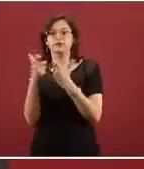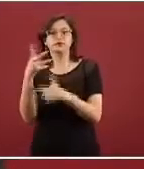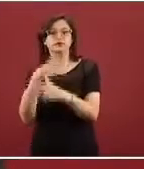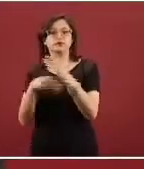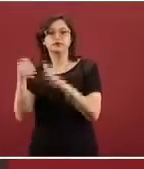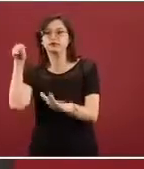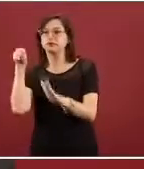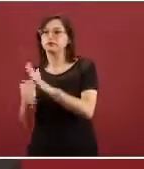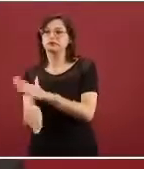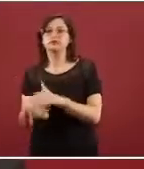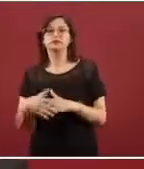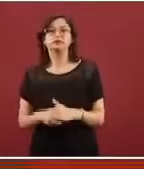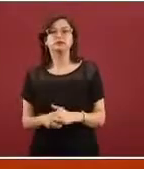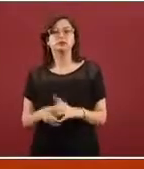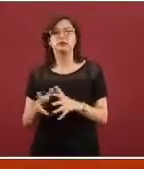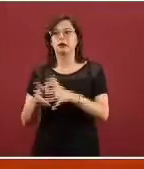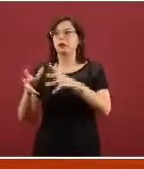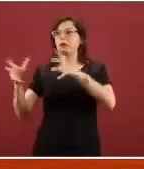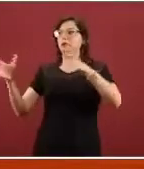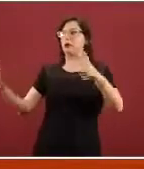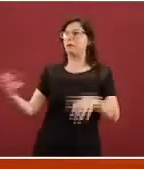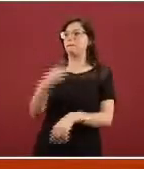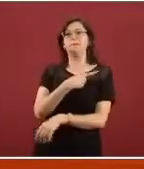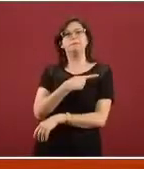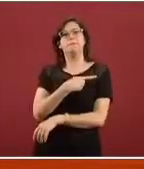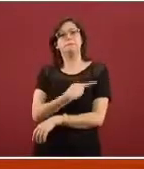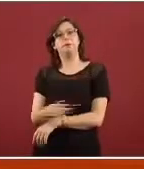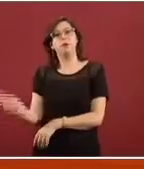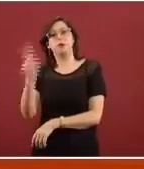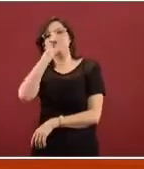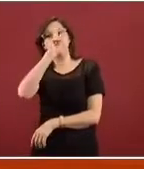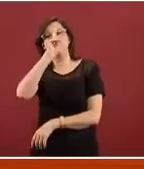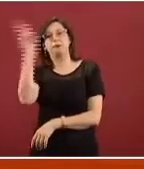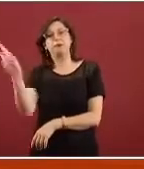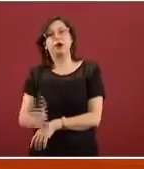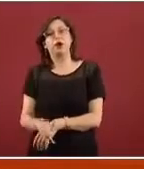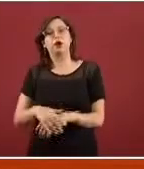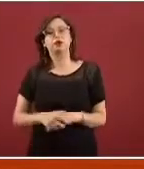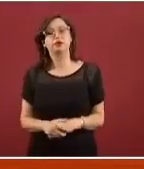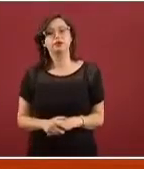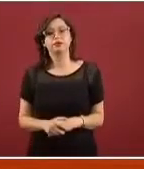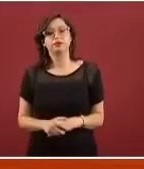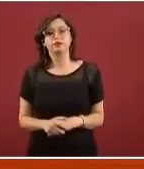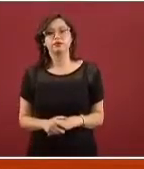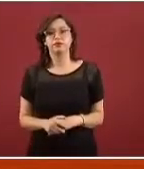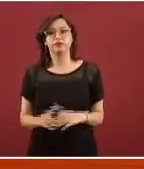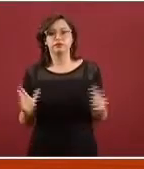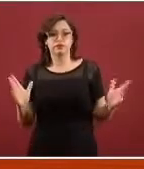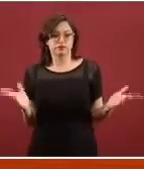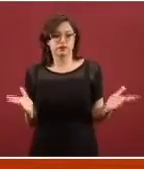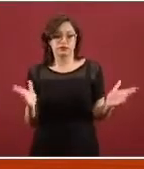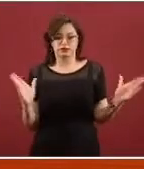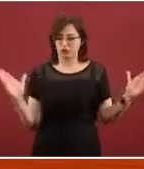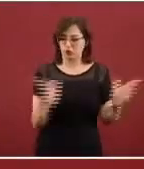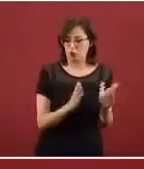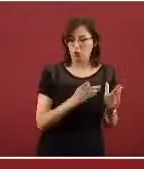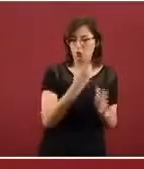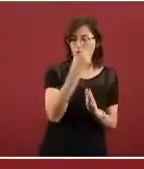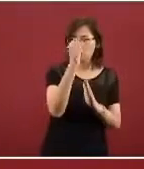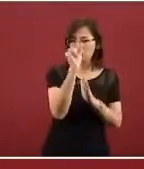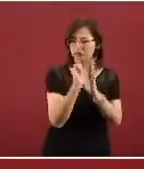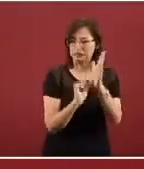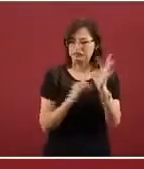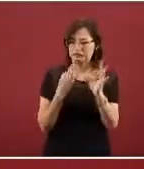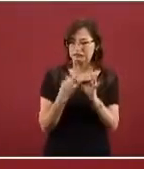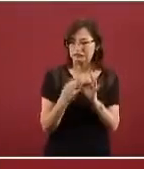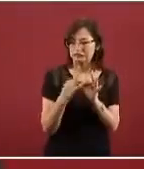Entonces, ¿qué sucedería? Aumentaría la pobreza muchísimo más. Si logramos acortar el impacto,